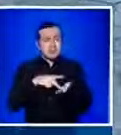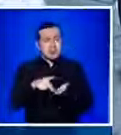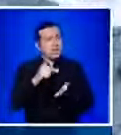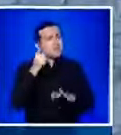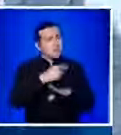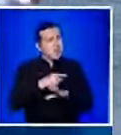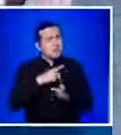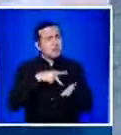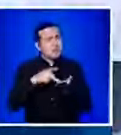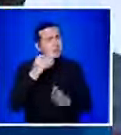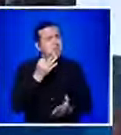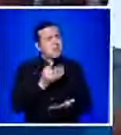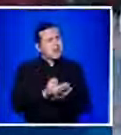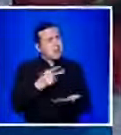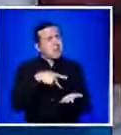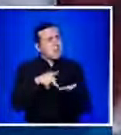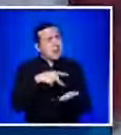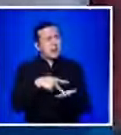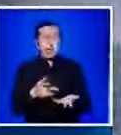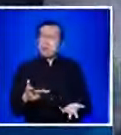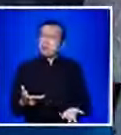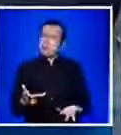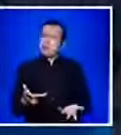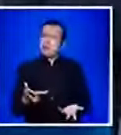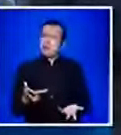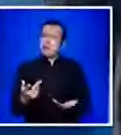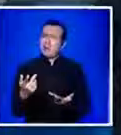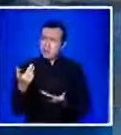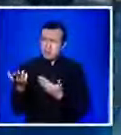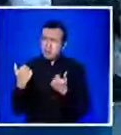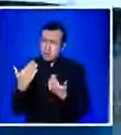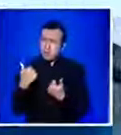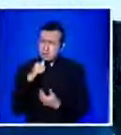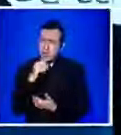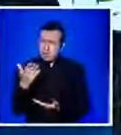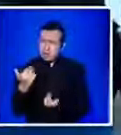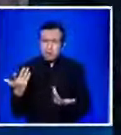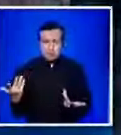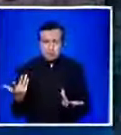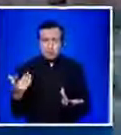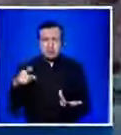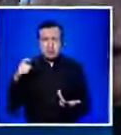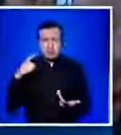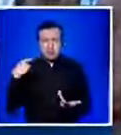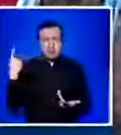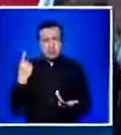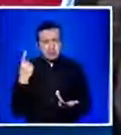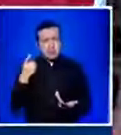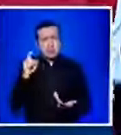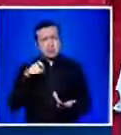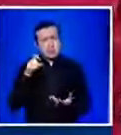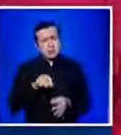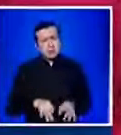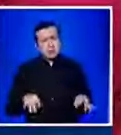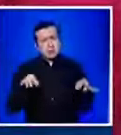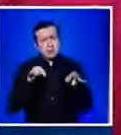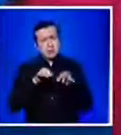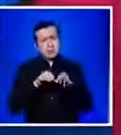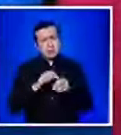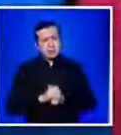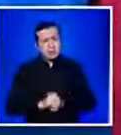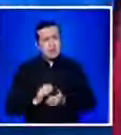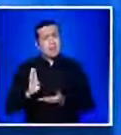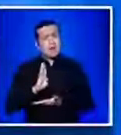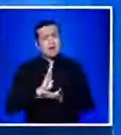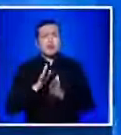obligan, que paguemos. ¿Y ellos por qué nos obligan a darnos agua? Las cosas que necesitamos en el barrio. Eso, señorita,